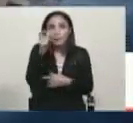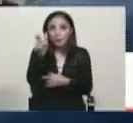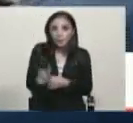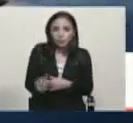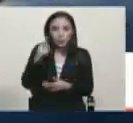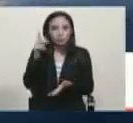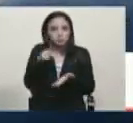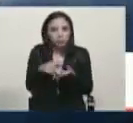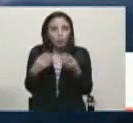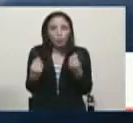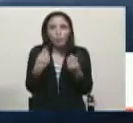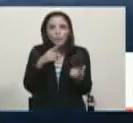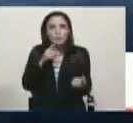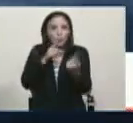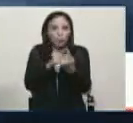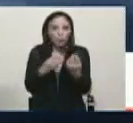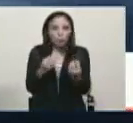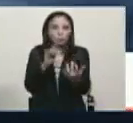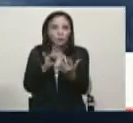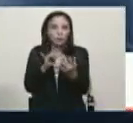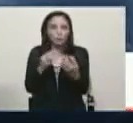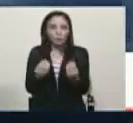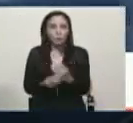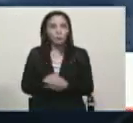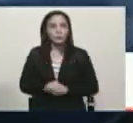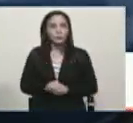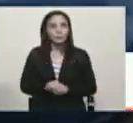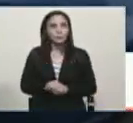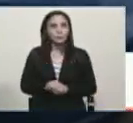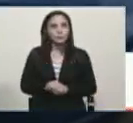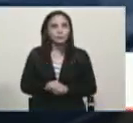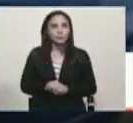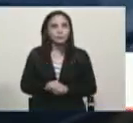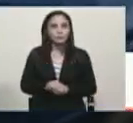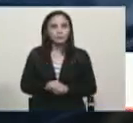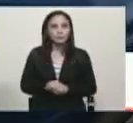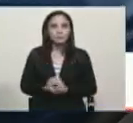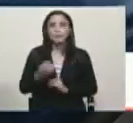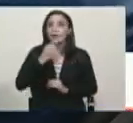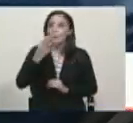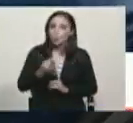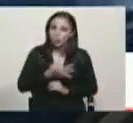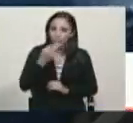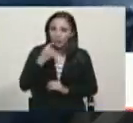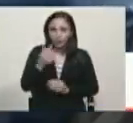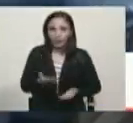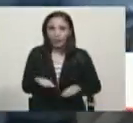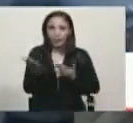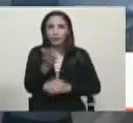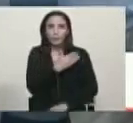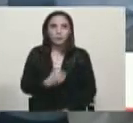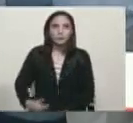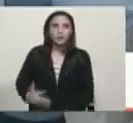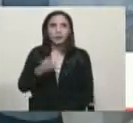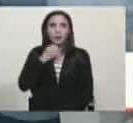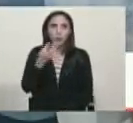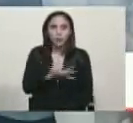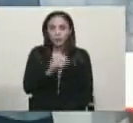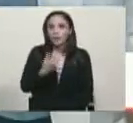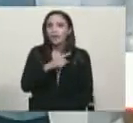tuvimos acá en este, el acelerador lineal. Buenas tardes, presidente. Bueno, sí, como mi nombre es Nancy